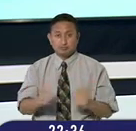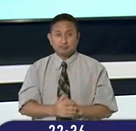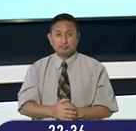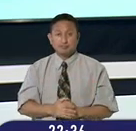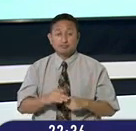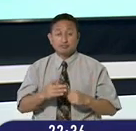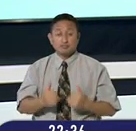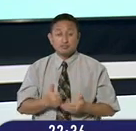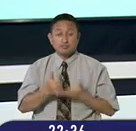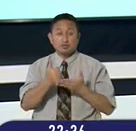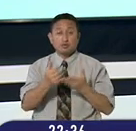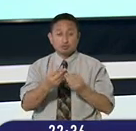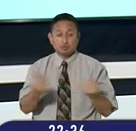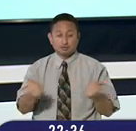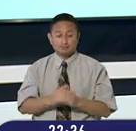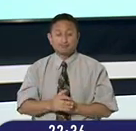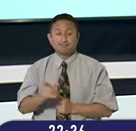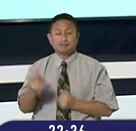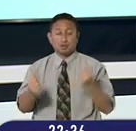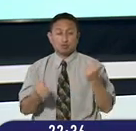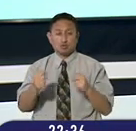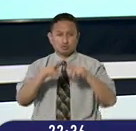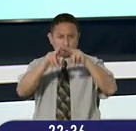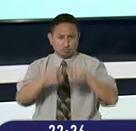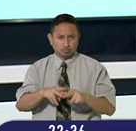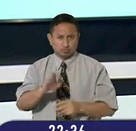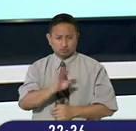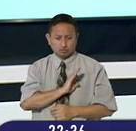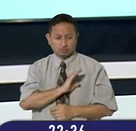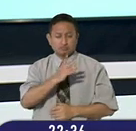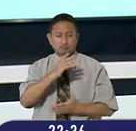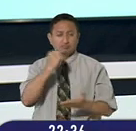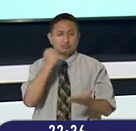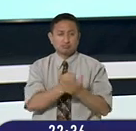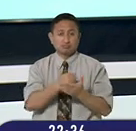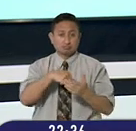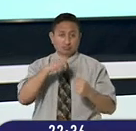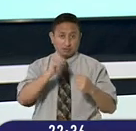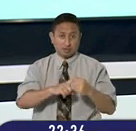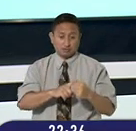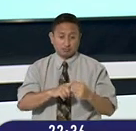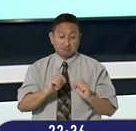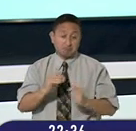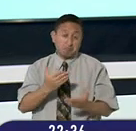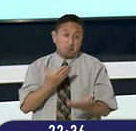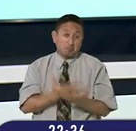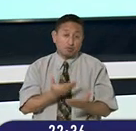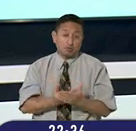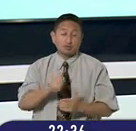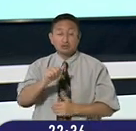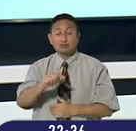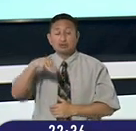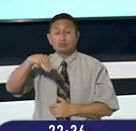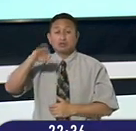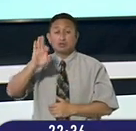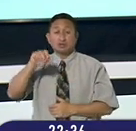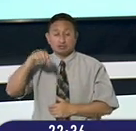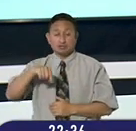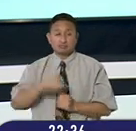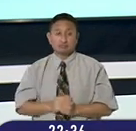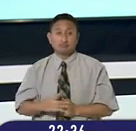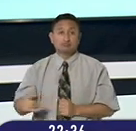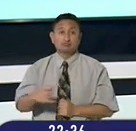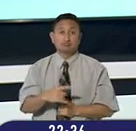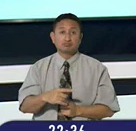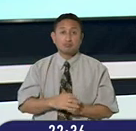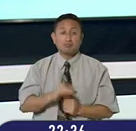una solución sobre la revisión técnica vehicular y la matriculación en Quito. Una propuesta de la AMT sería prorrogar